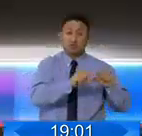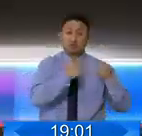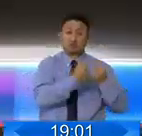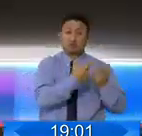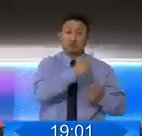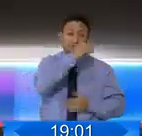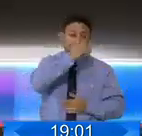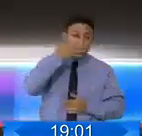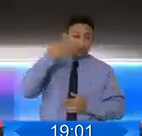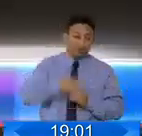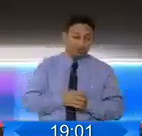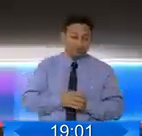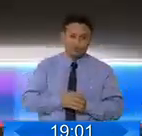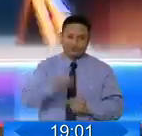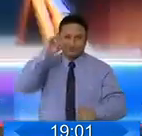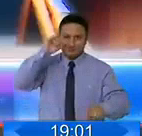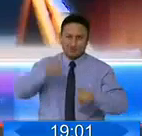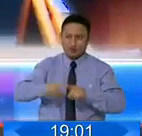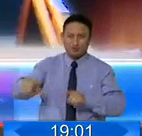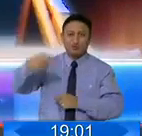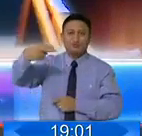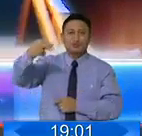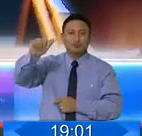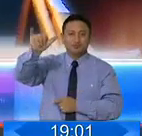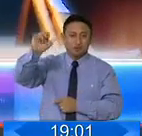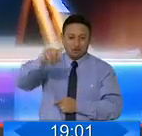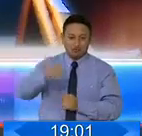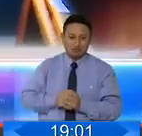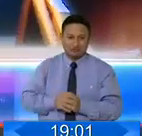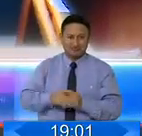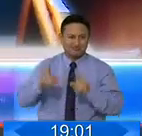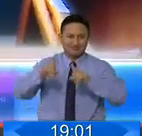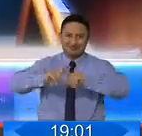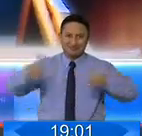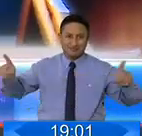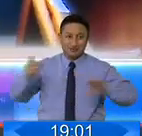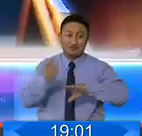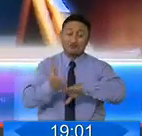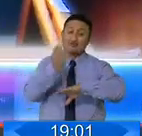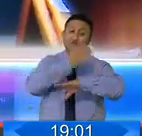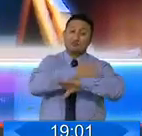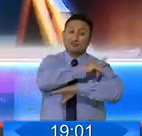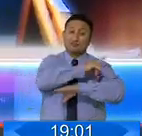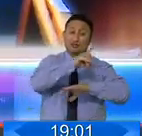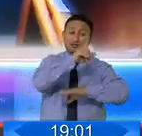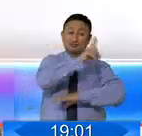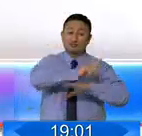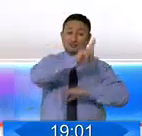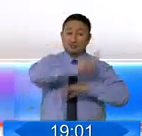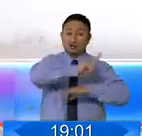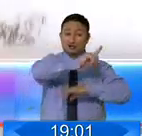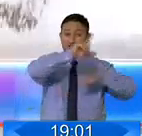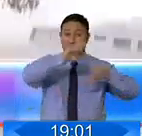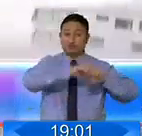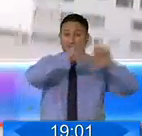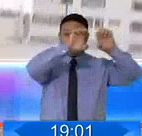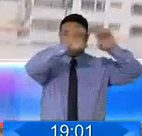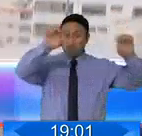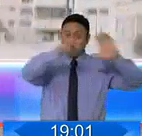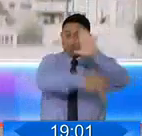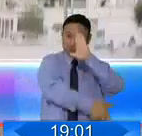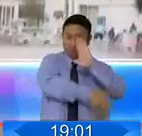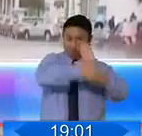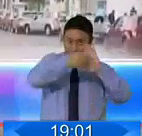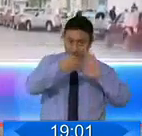del Comité Arbitral de La Haya. Asegura que este caso nada tiene que ver con el que ya fue sentenciado en Lago Agrio y ratificado por la